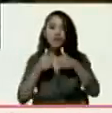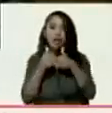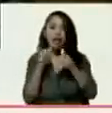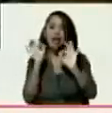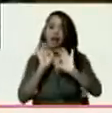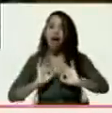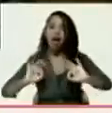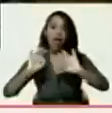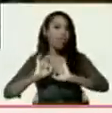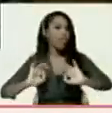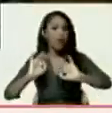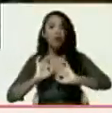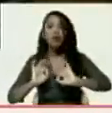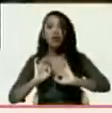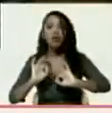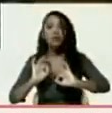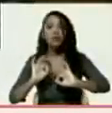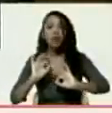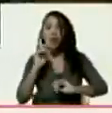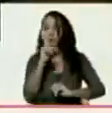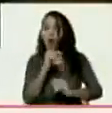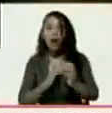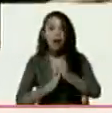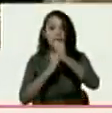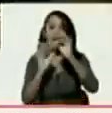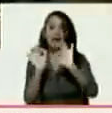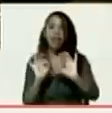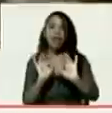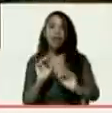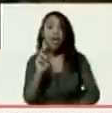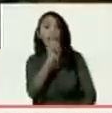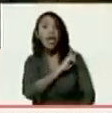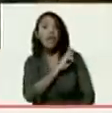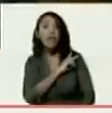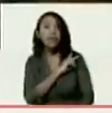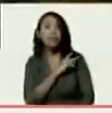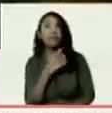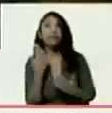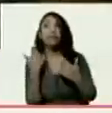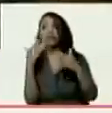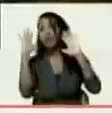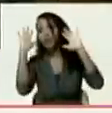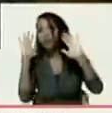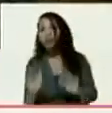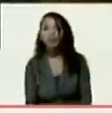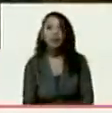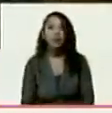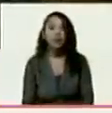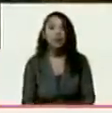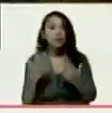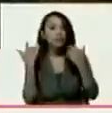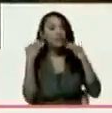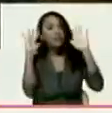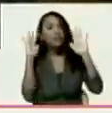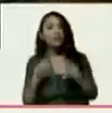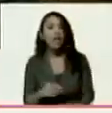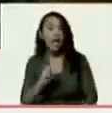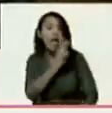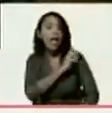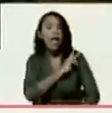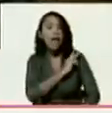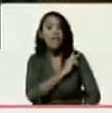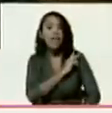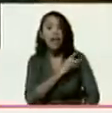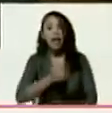líderes, no hay dirigentes, mucho menos líderes. Y jefe, ni se hable. Ni se hable. Ahí es jefe cada quien de su